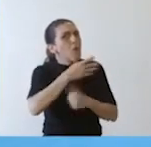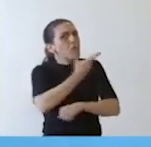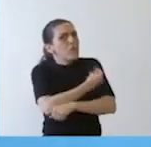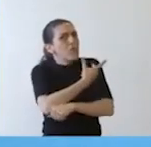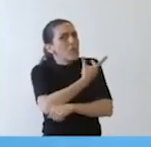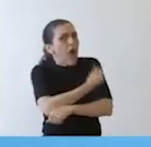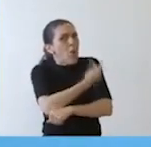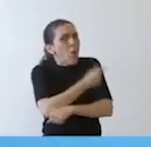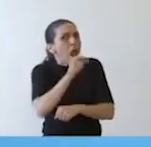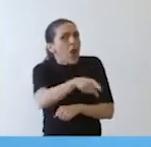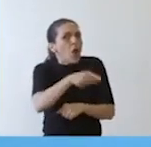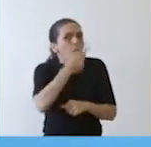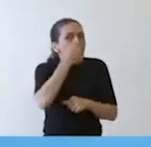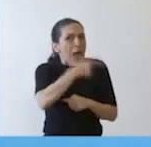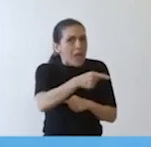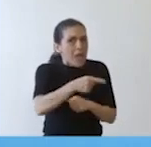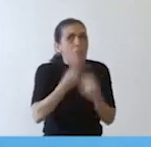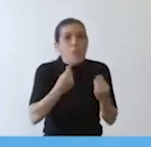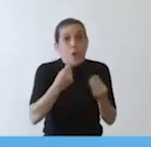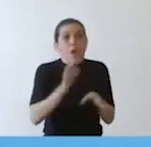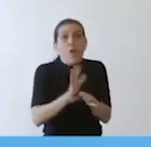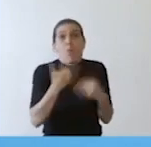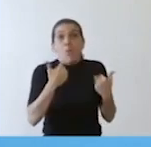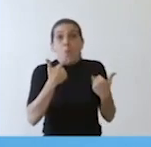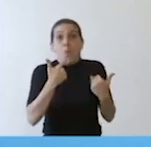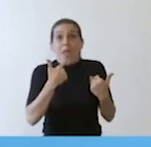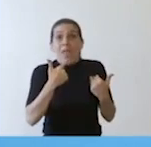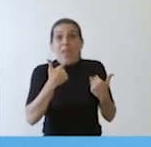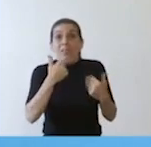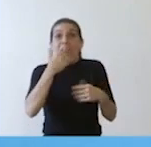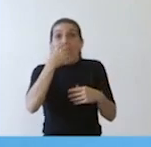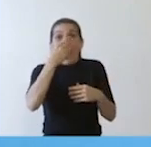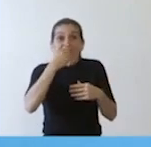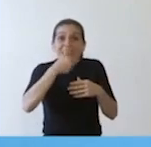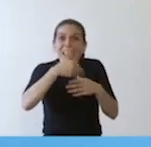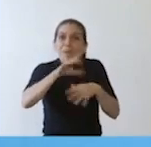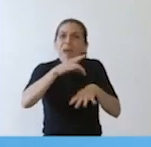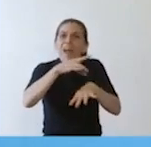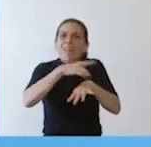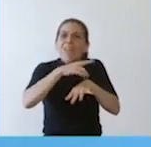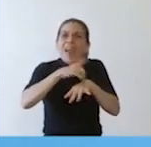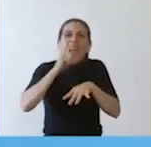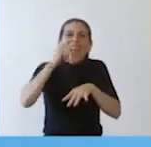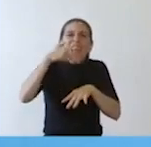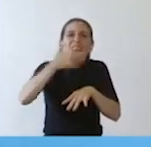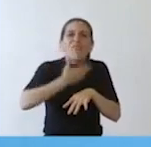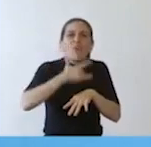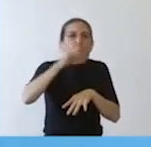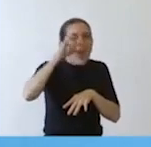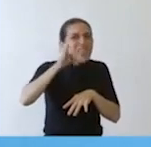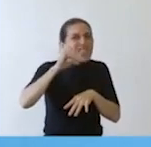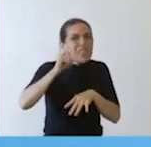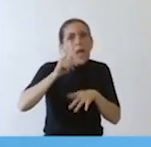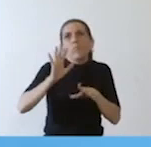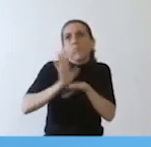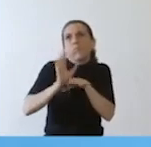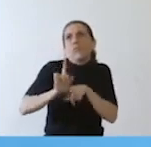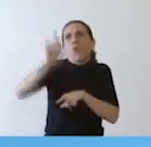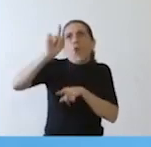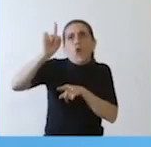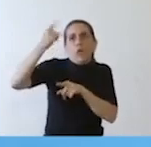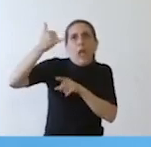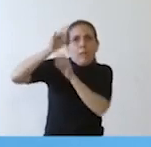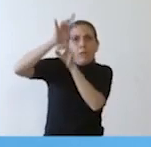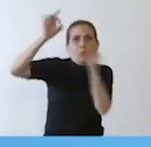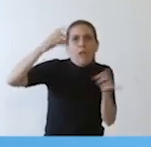solamente, nos va a permitir mitigar la epidemia de influenza, que viene, de acuerdo a lo que vemos en el norte, bastante severa,